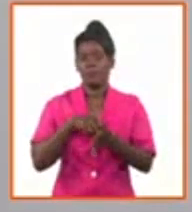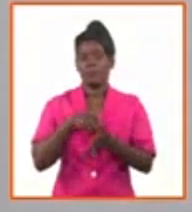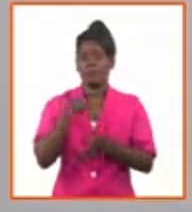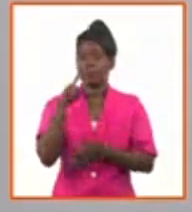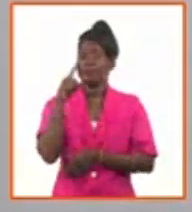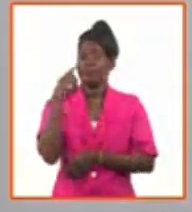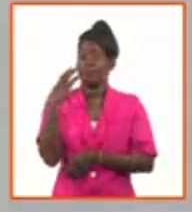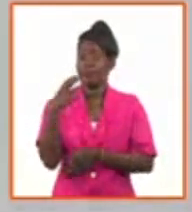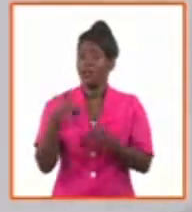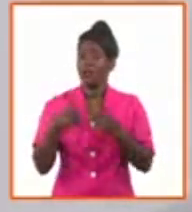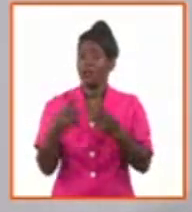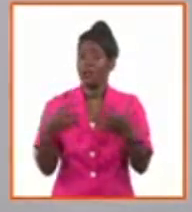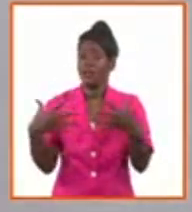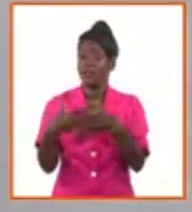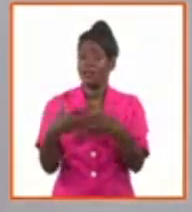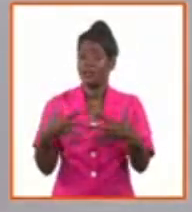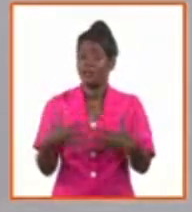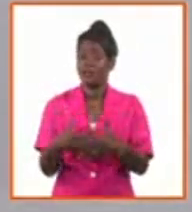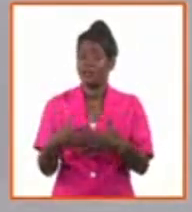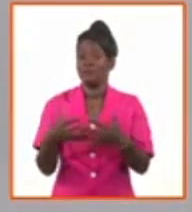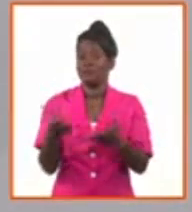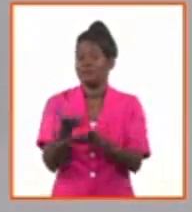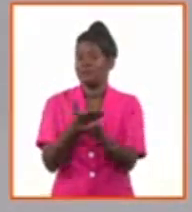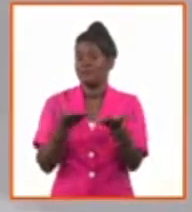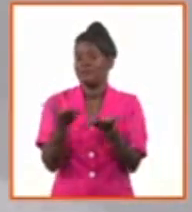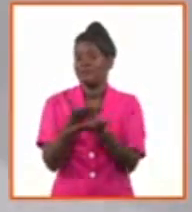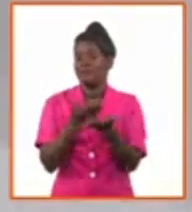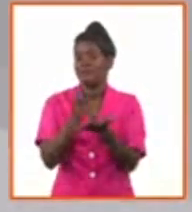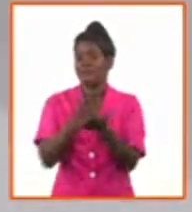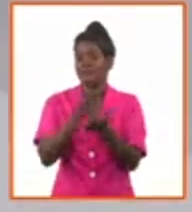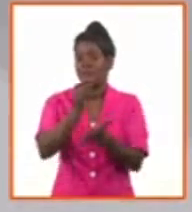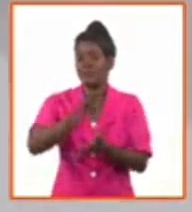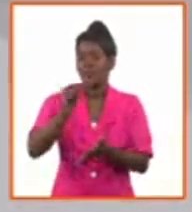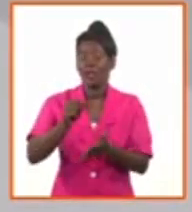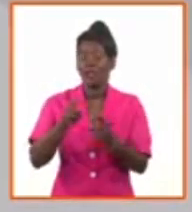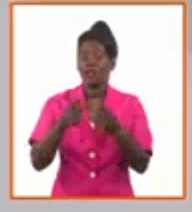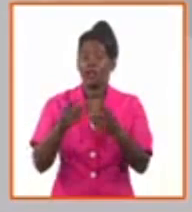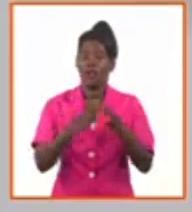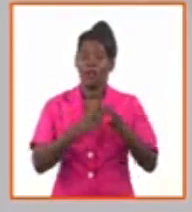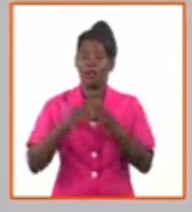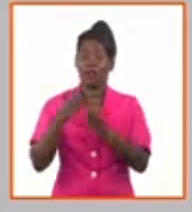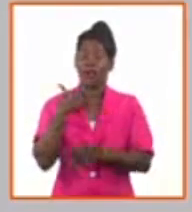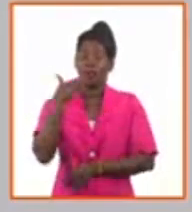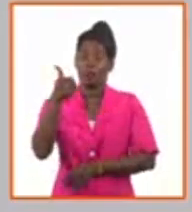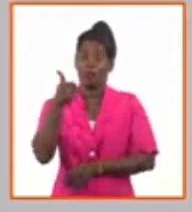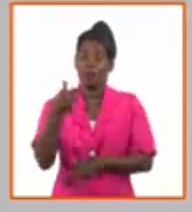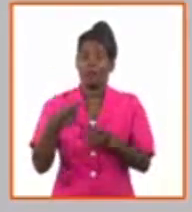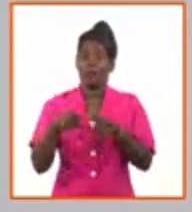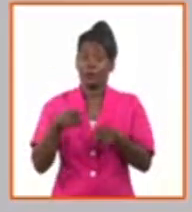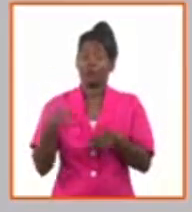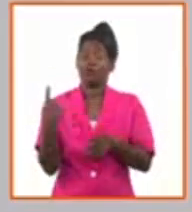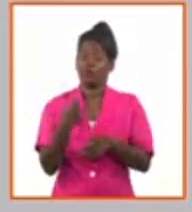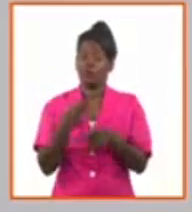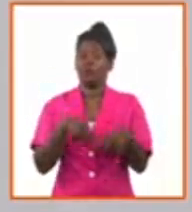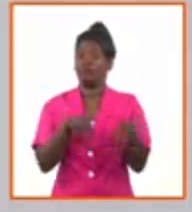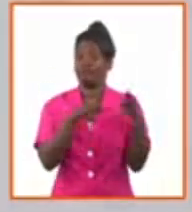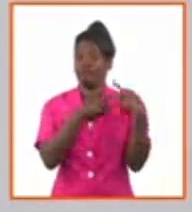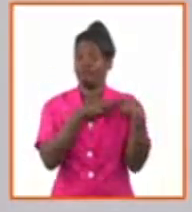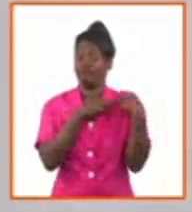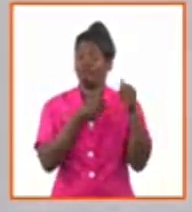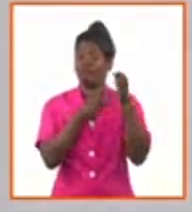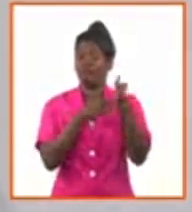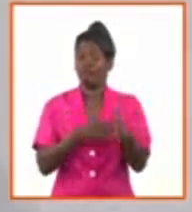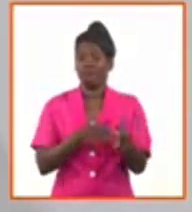La importancia de este vínculo indisoluble de la organización con la sociedad con la inmensa responsabilidad de que debemos